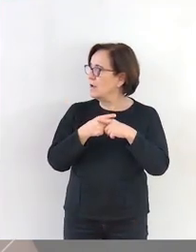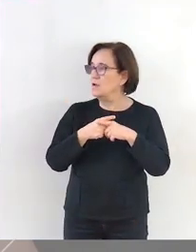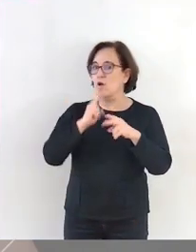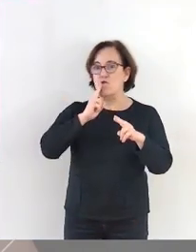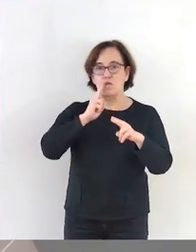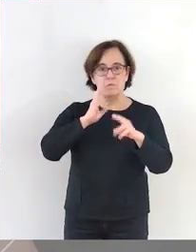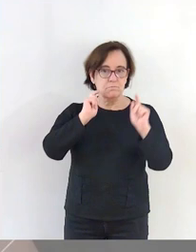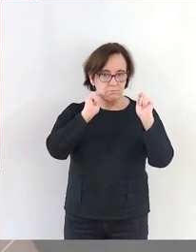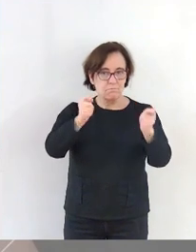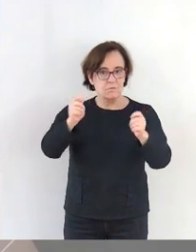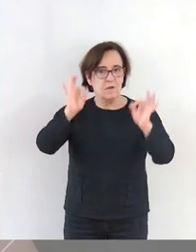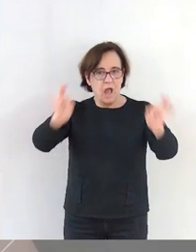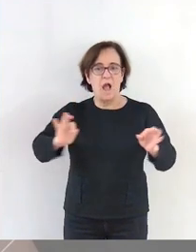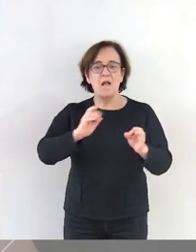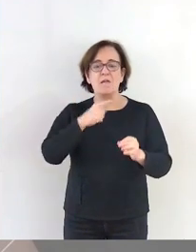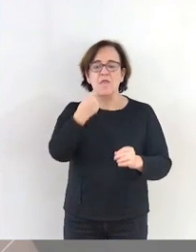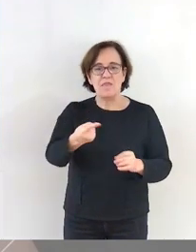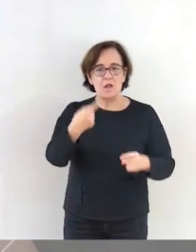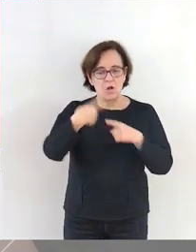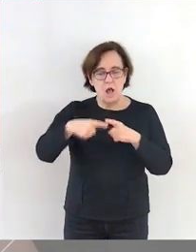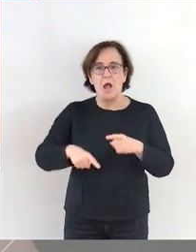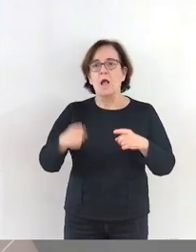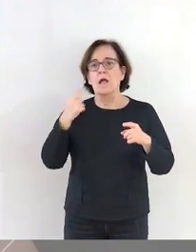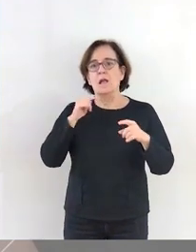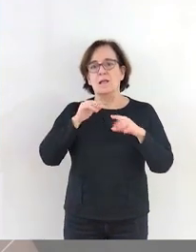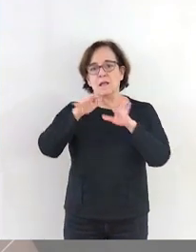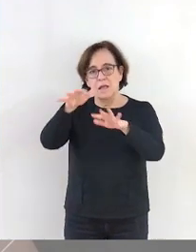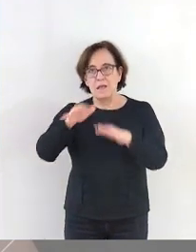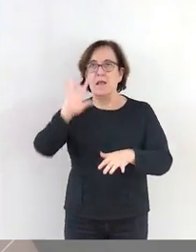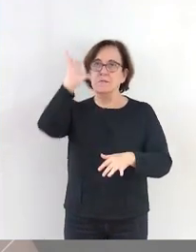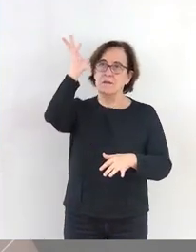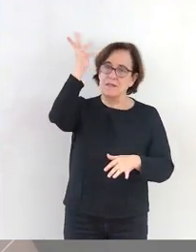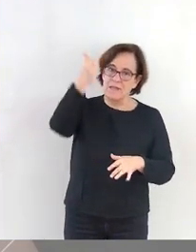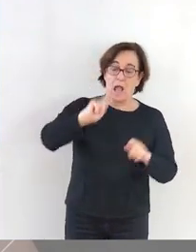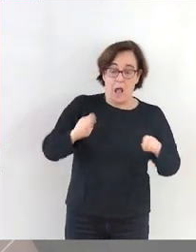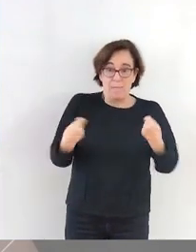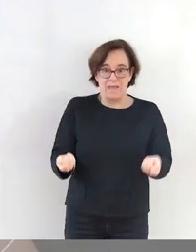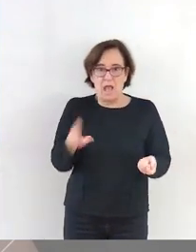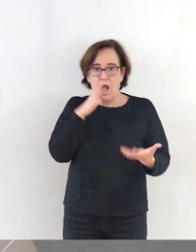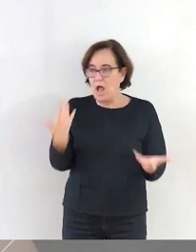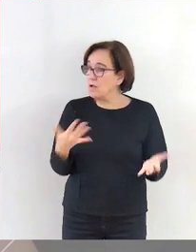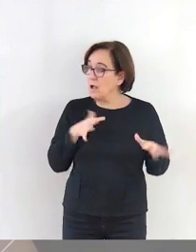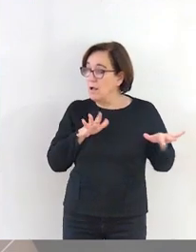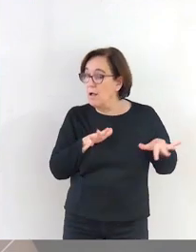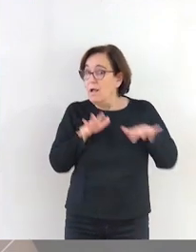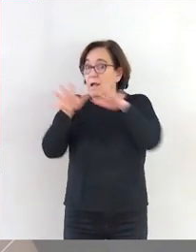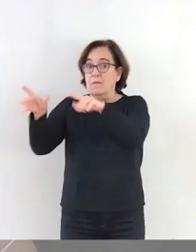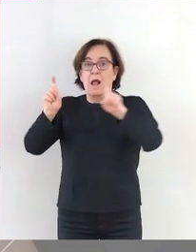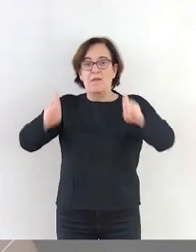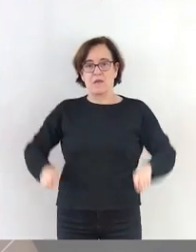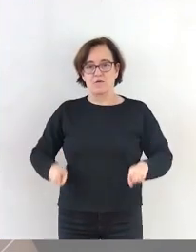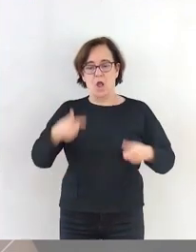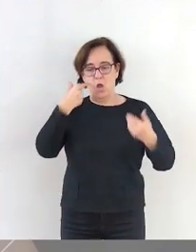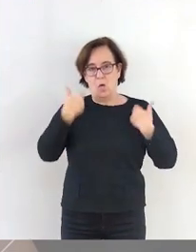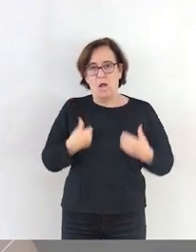nombres a las cosas tal y como son no hablamos de refugiados climáticos y medioambientales y nosotros nos vamos a mover ahora para descansar un poco el cuerpo para